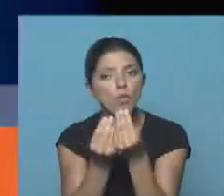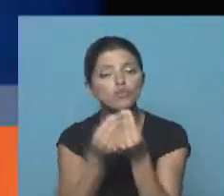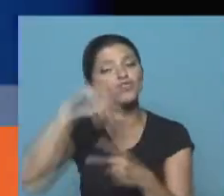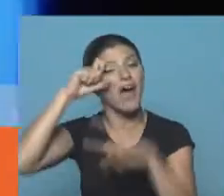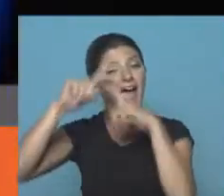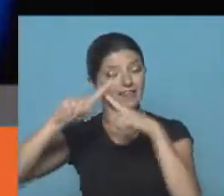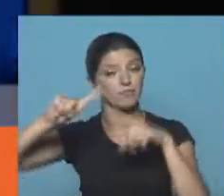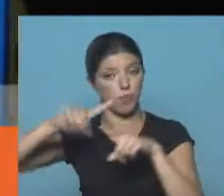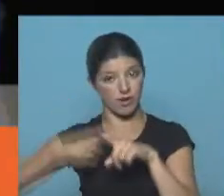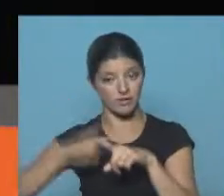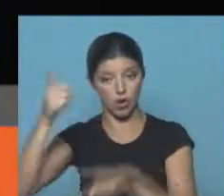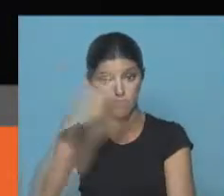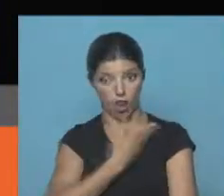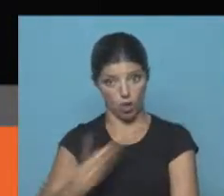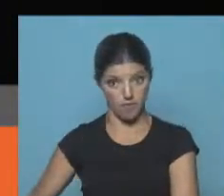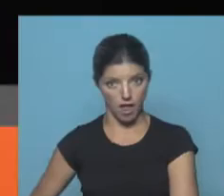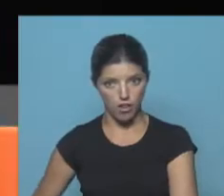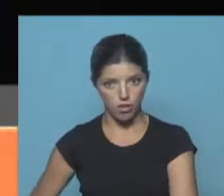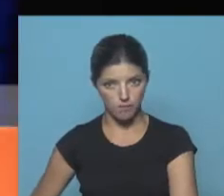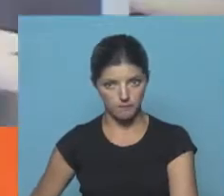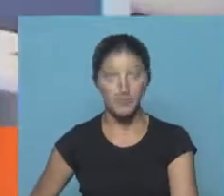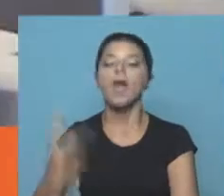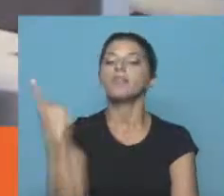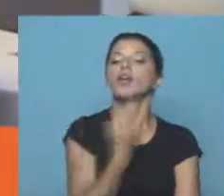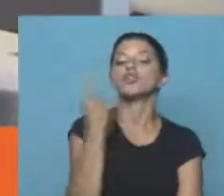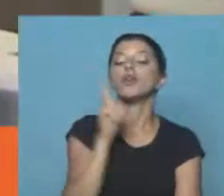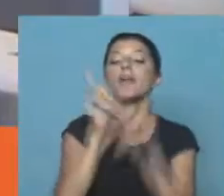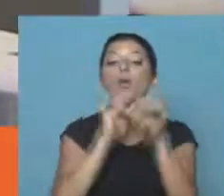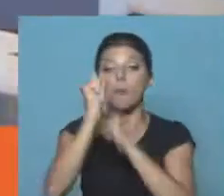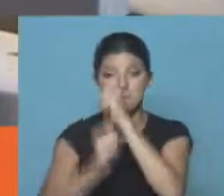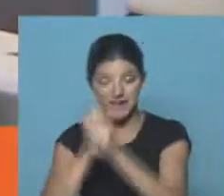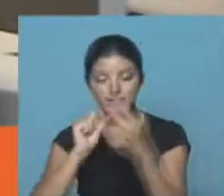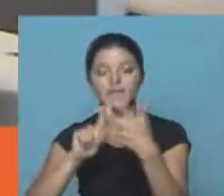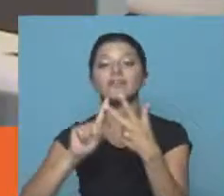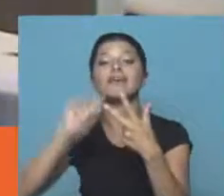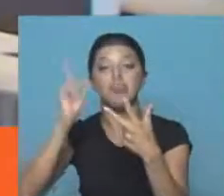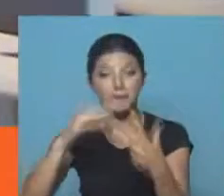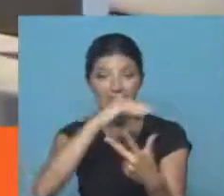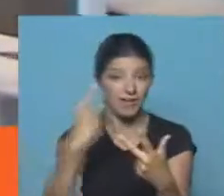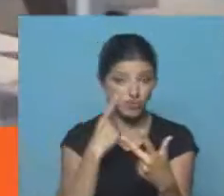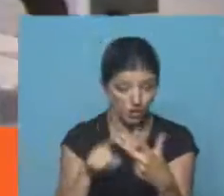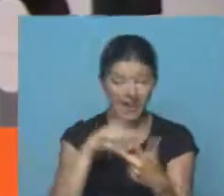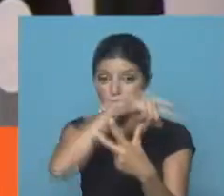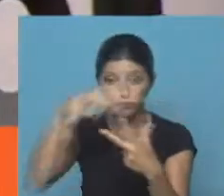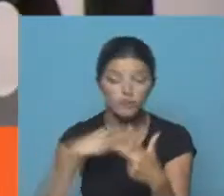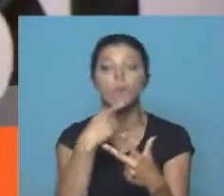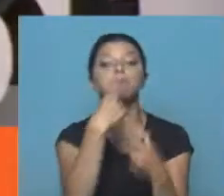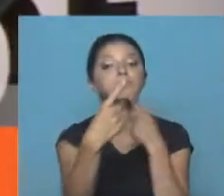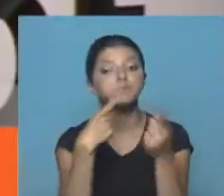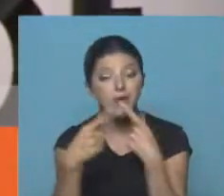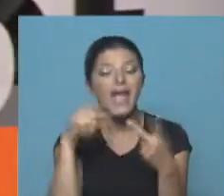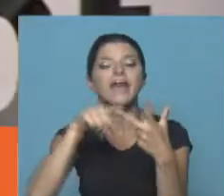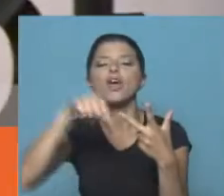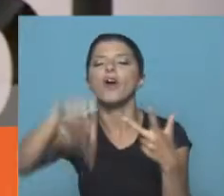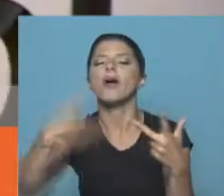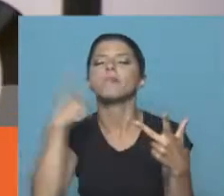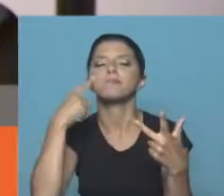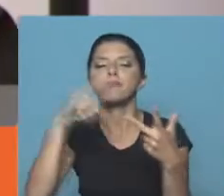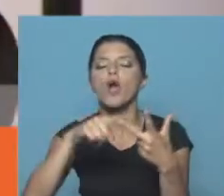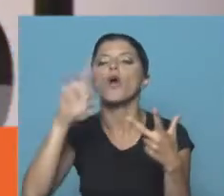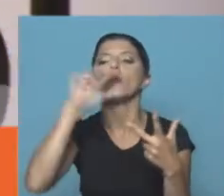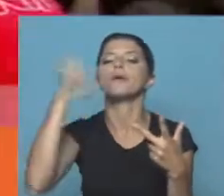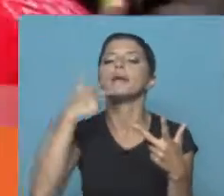que disparó masivas movilizaciones populares para pedir su renuncia. El ocaso de la mandataria se inició hace poco